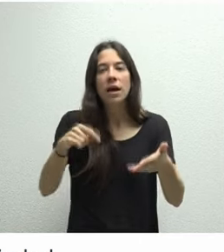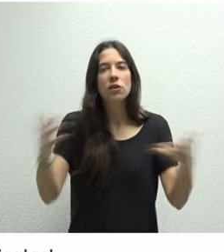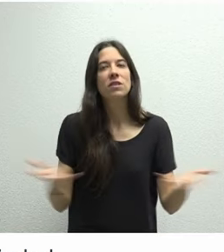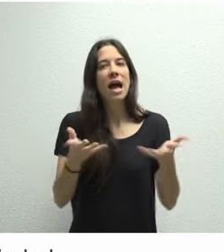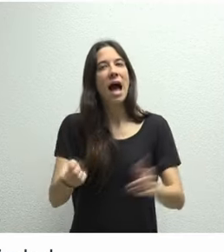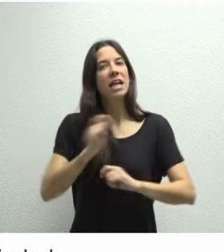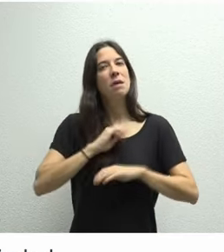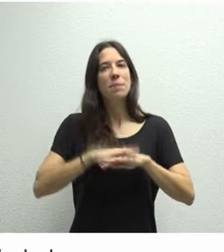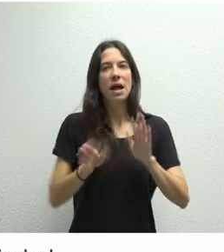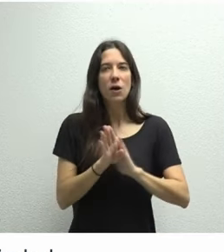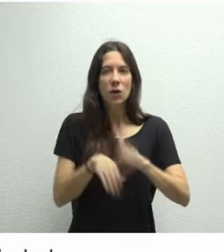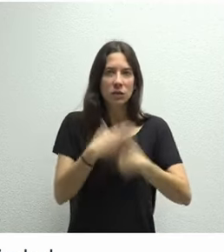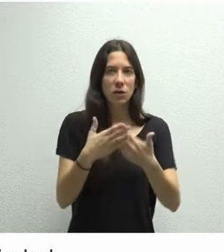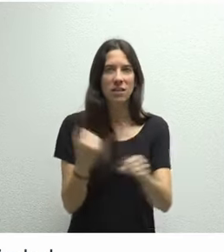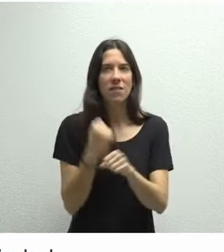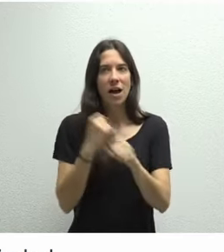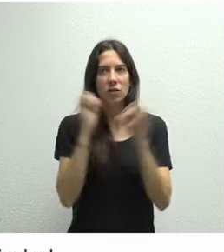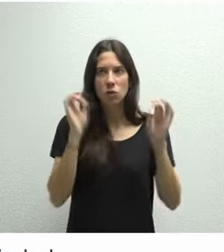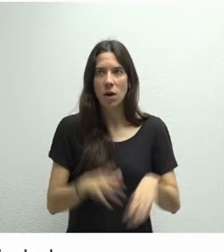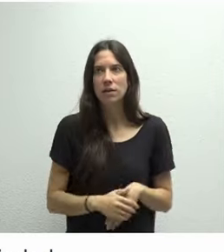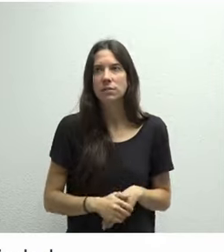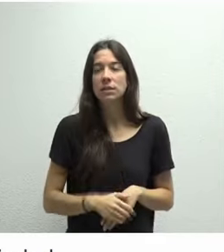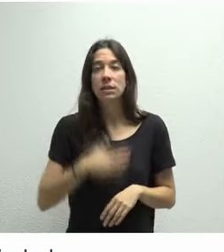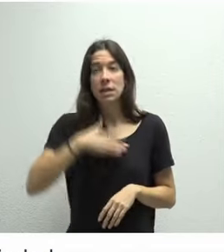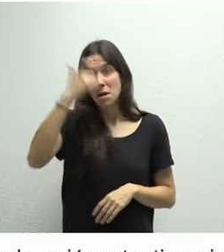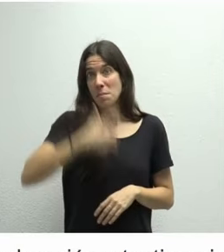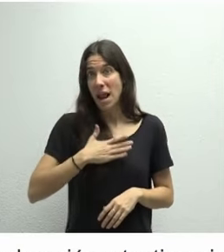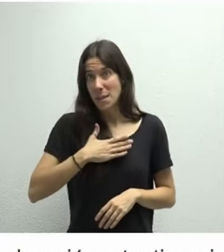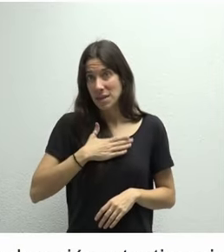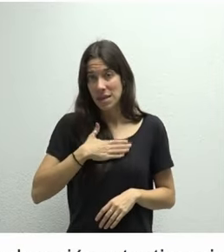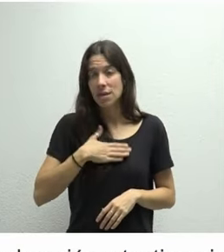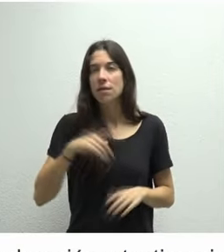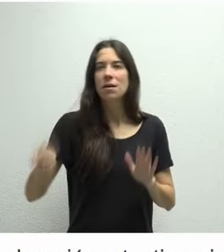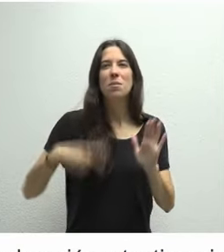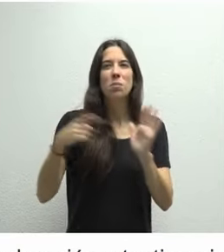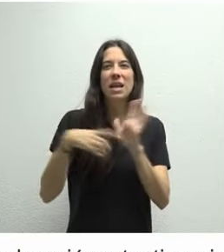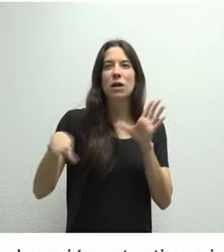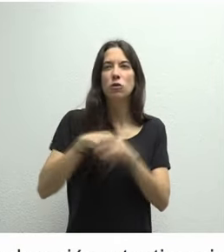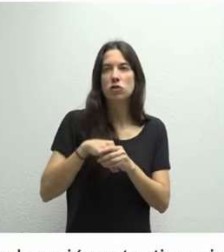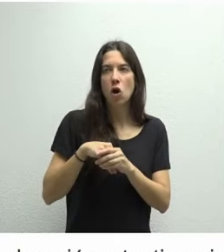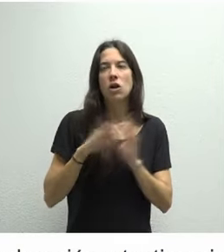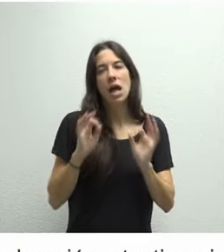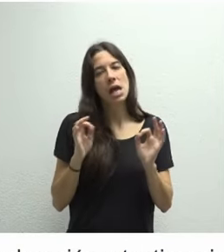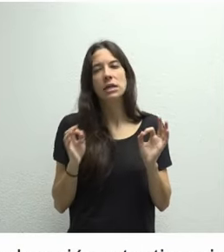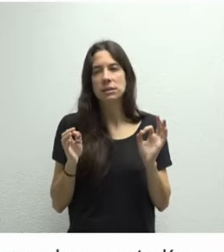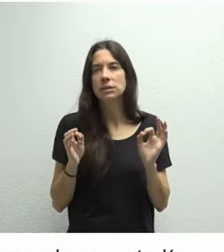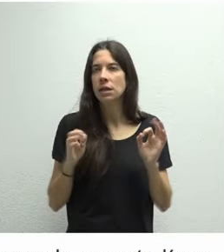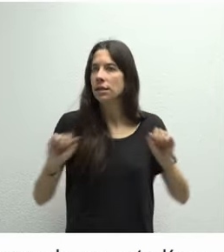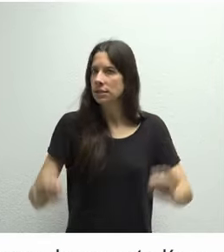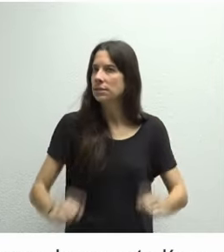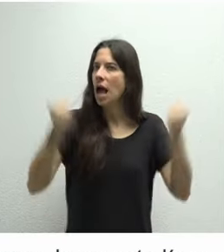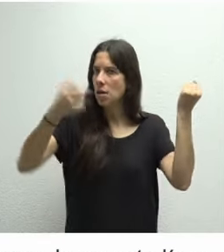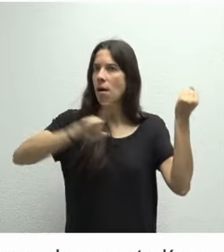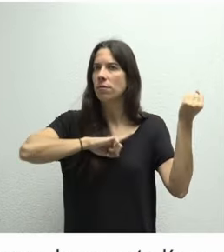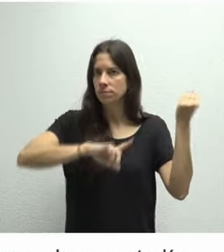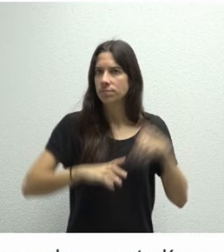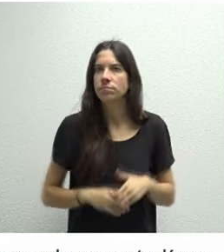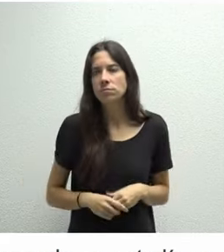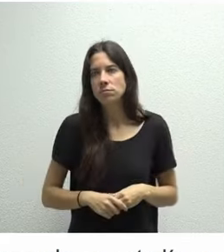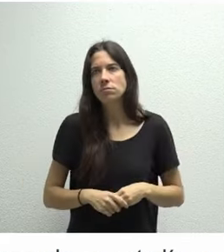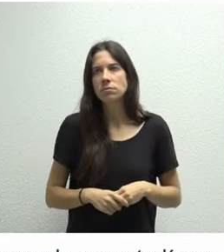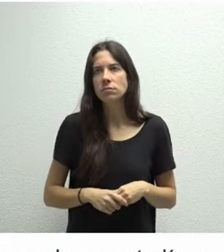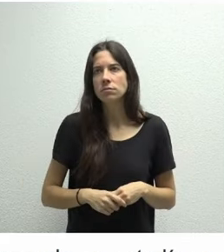avanzando en esta línea para ilusión ha supuesto en muchas ocasiones una salvación me ha